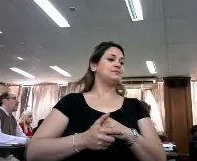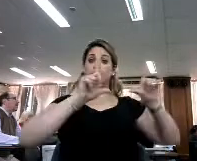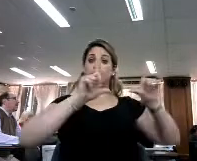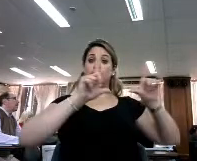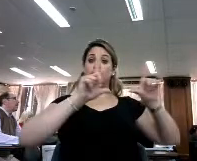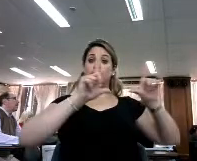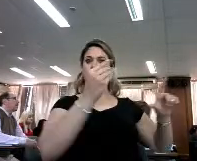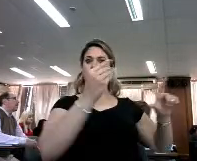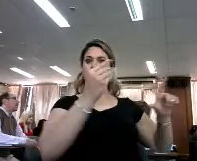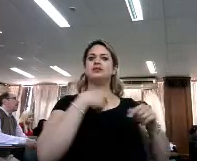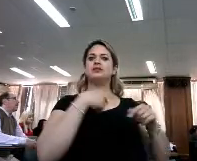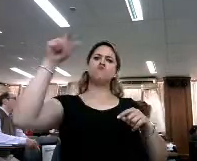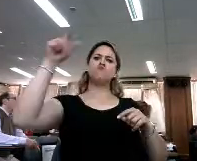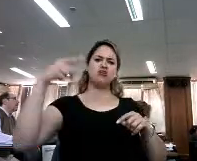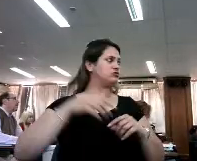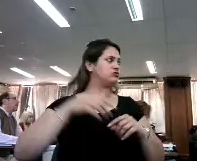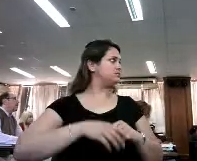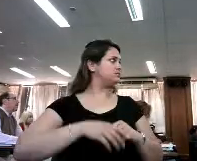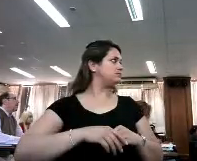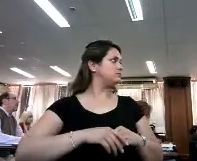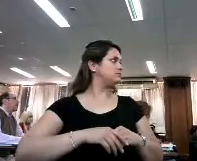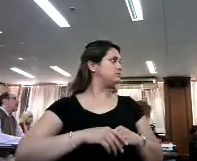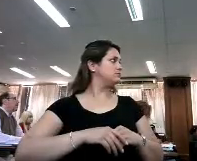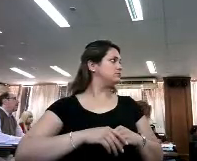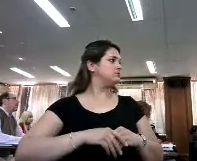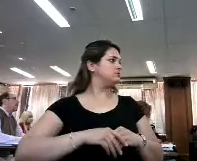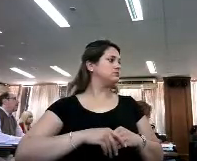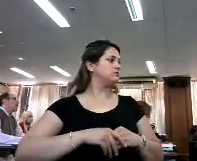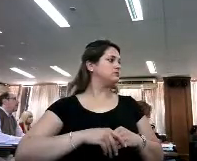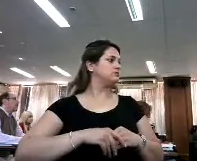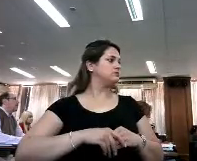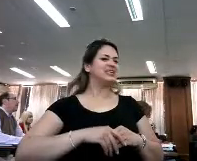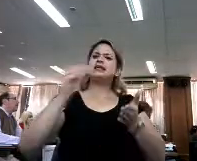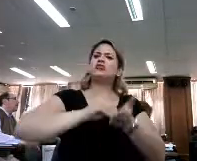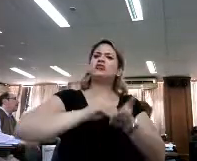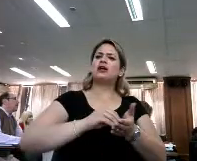molinos? Ah, en el pelo, los molinos. ¿Qué más vemos?